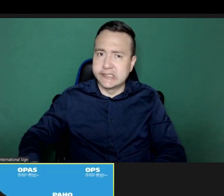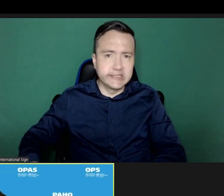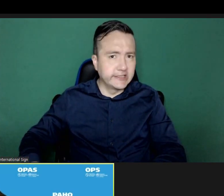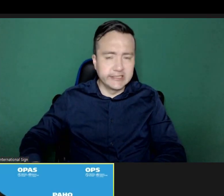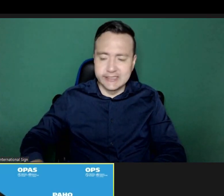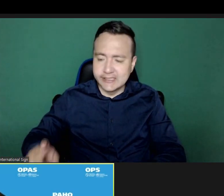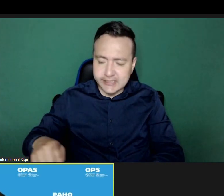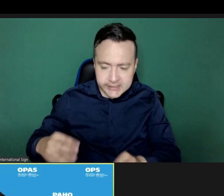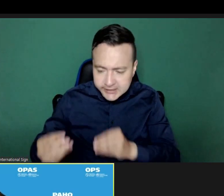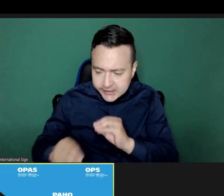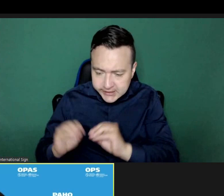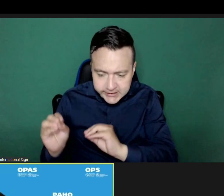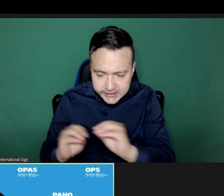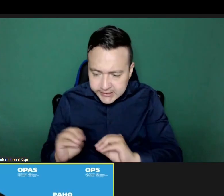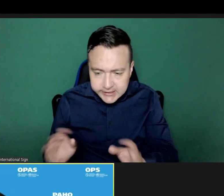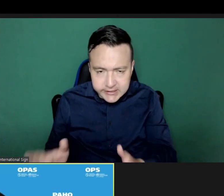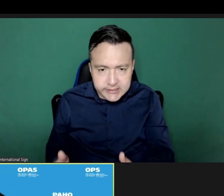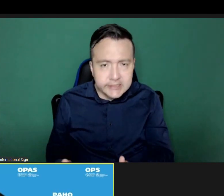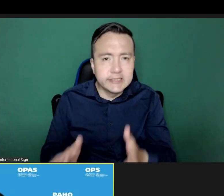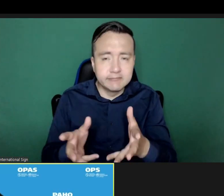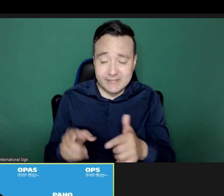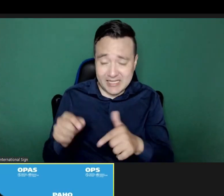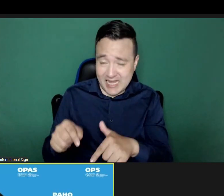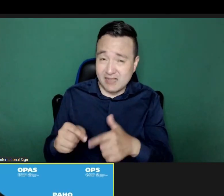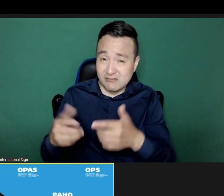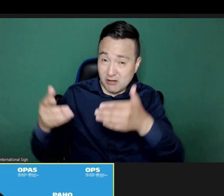va a reflejar en una mortalidad